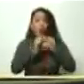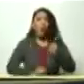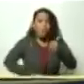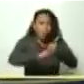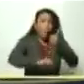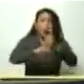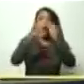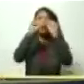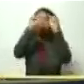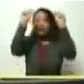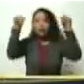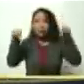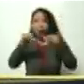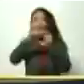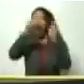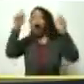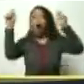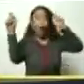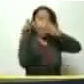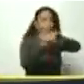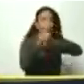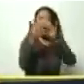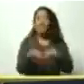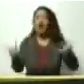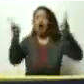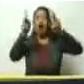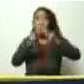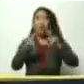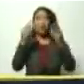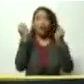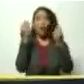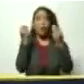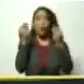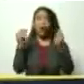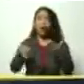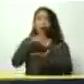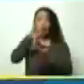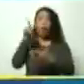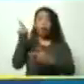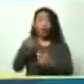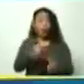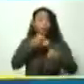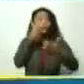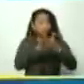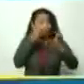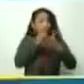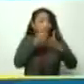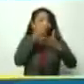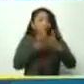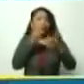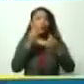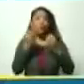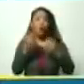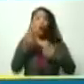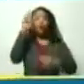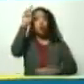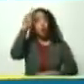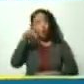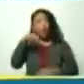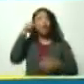cambiario y el valor de la moneda nacional. Es una batalla a pulso por día,